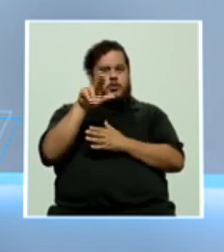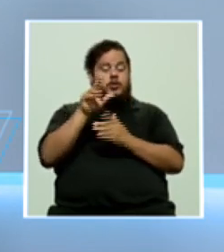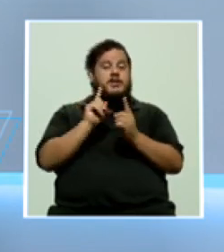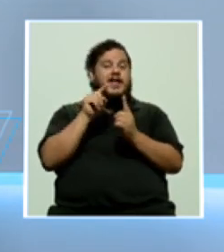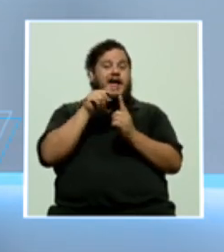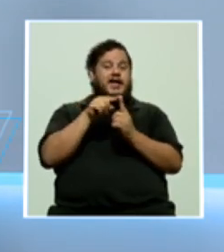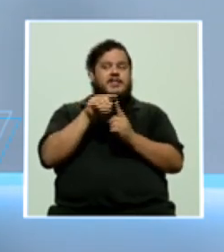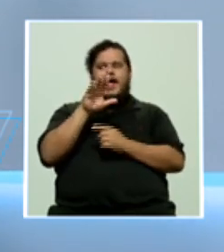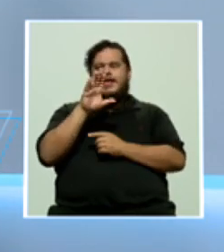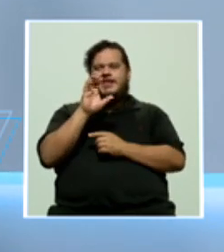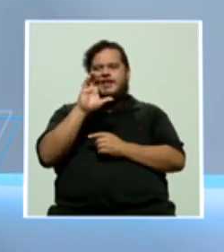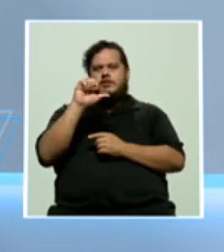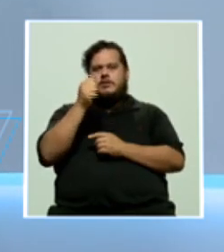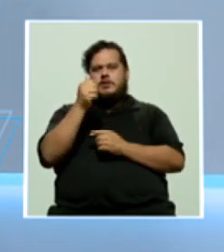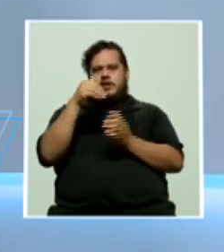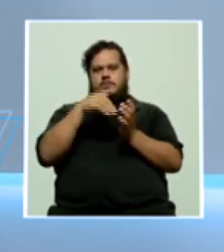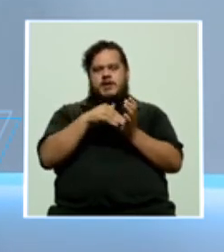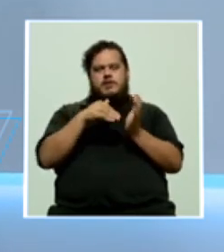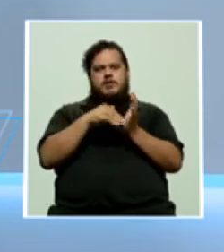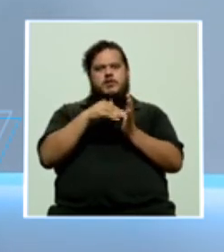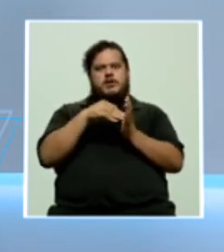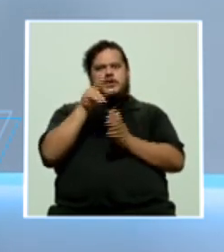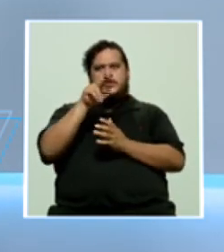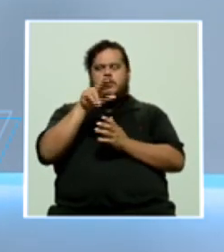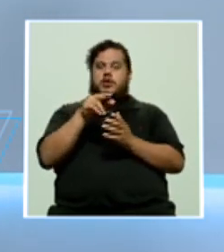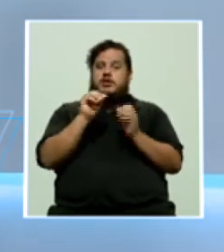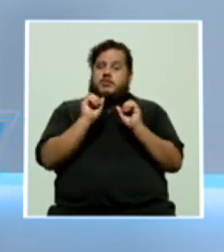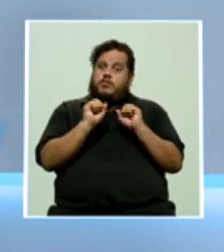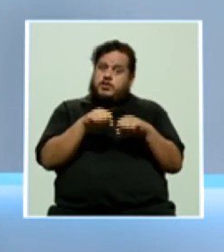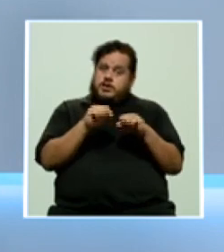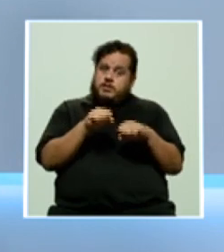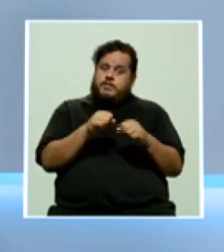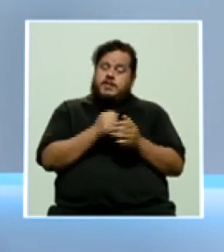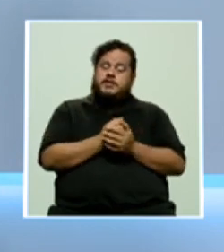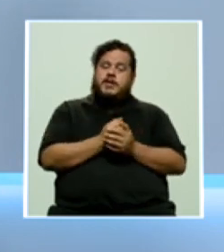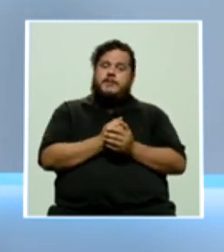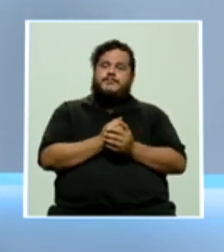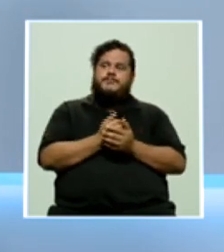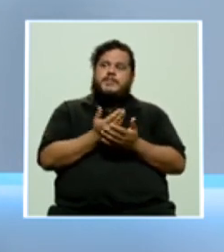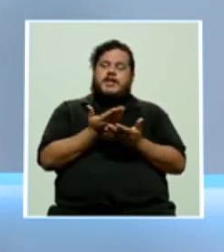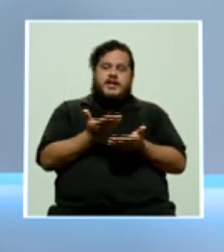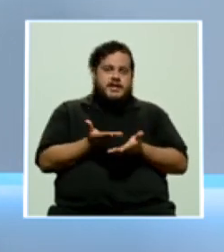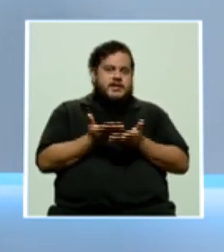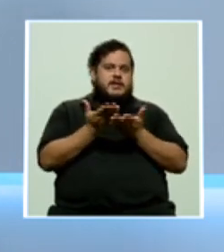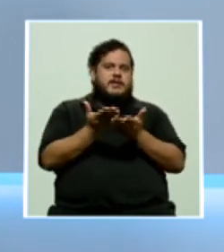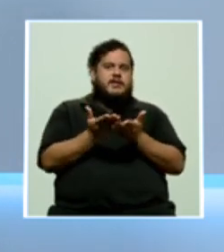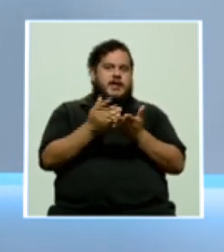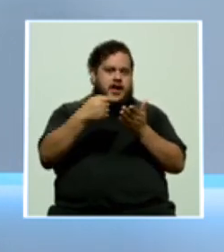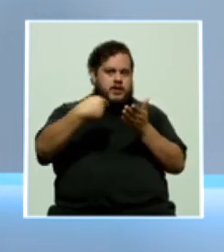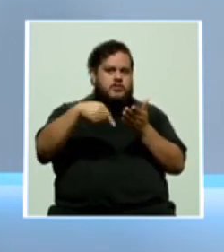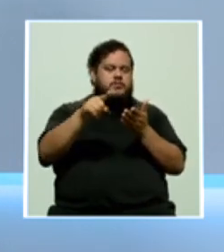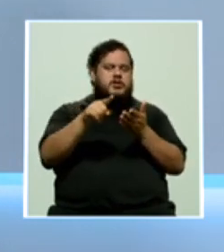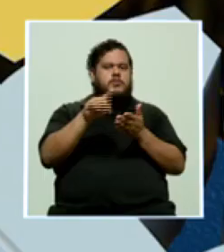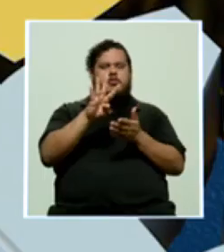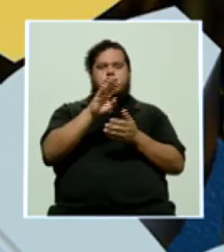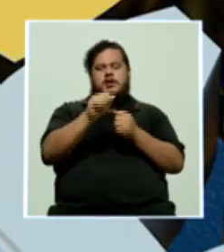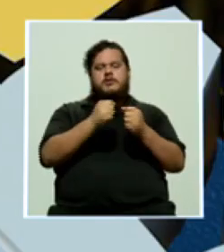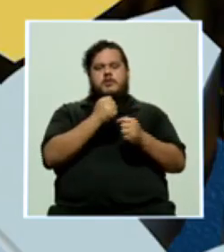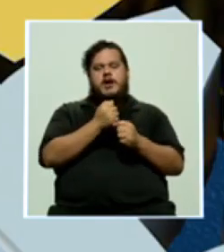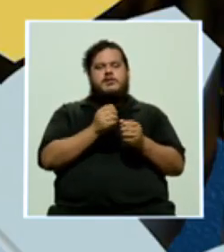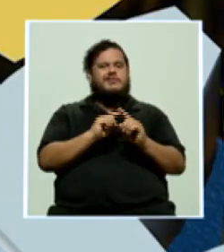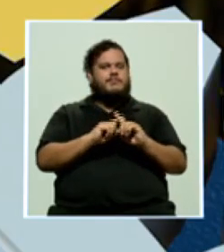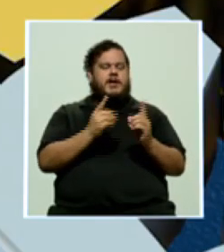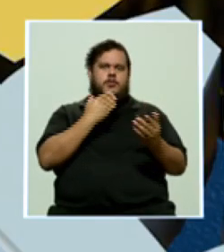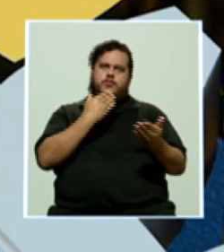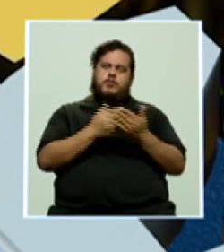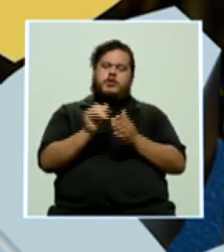hasta 510.000 millones de colones posiblemente, que se estarían dando en los próximos 4 años. Sin embargo,